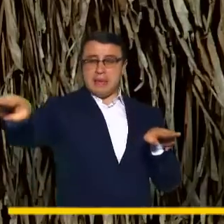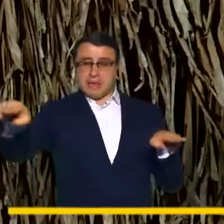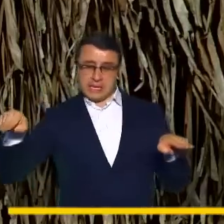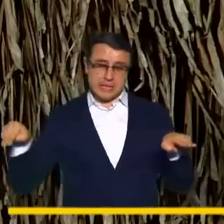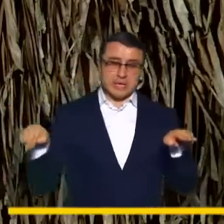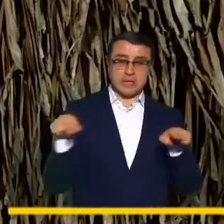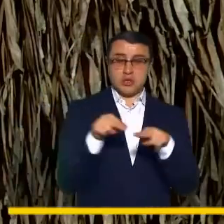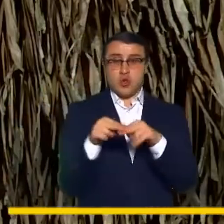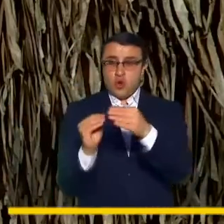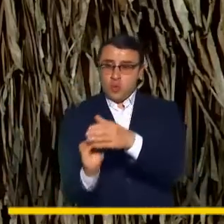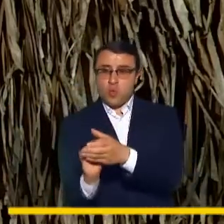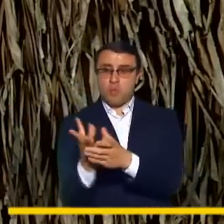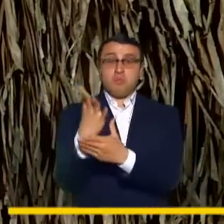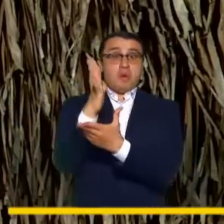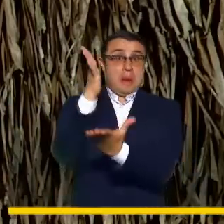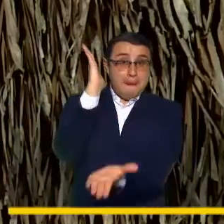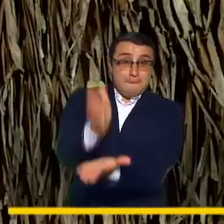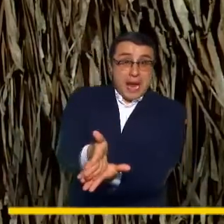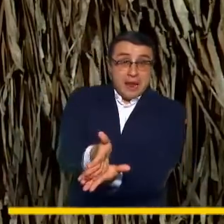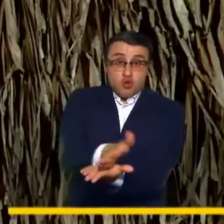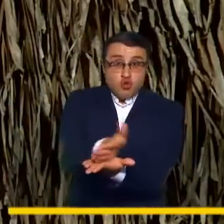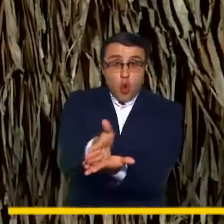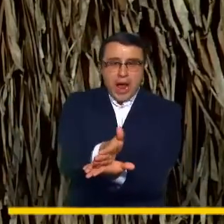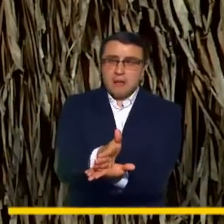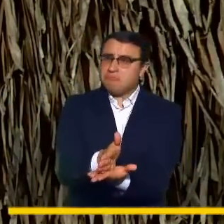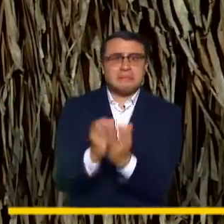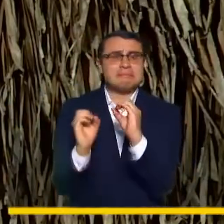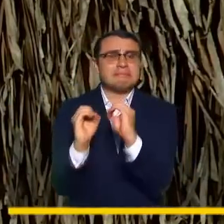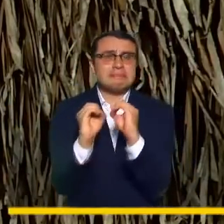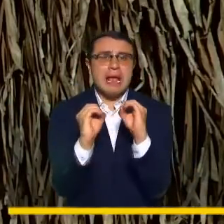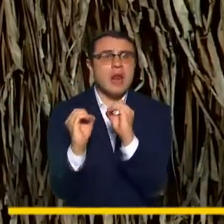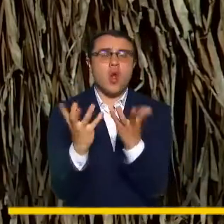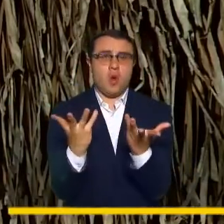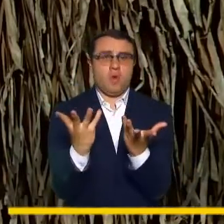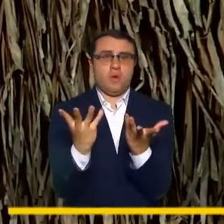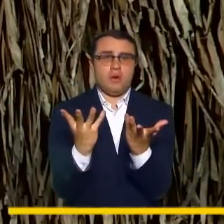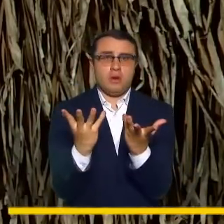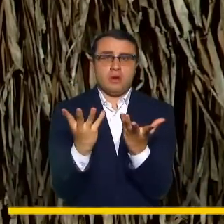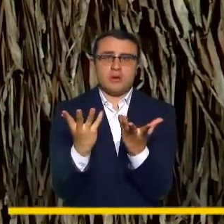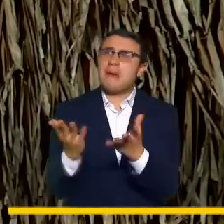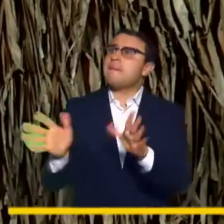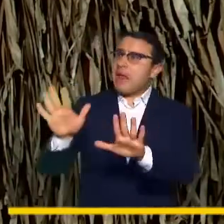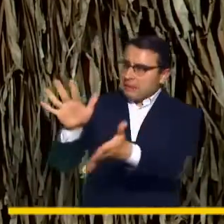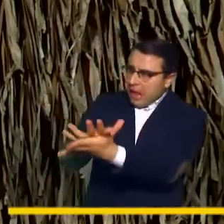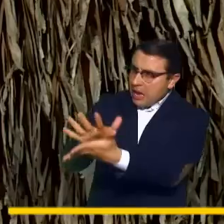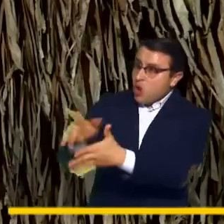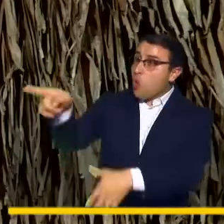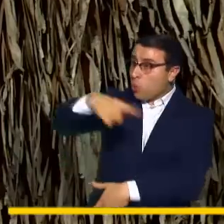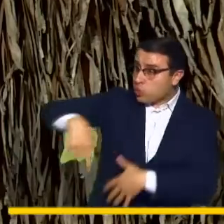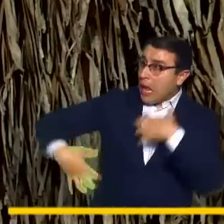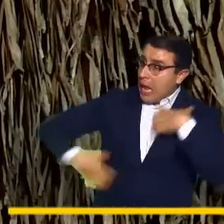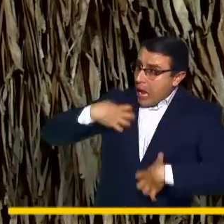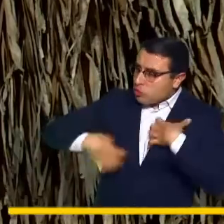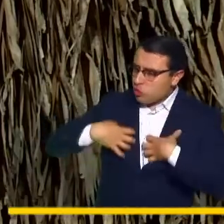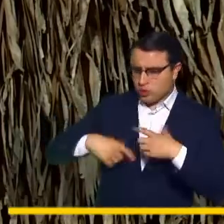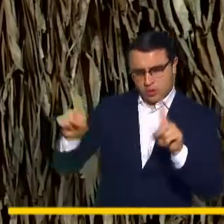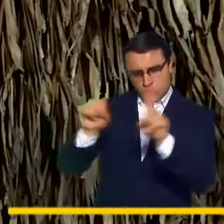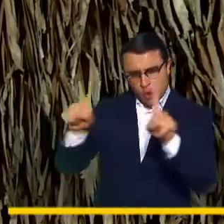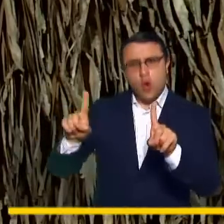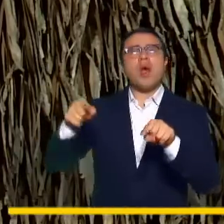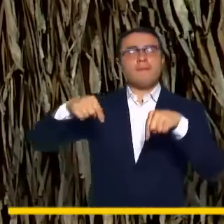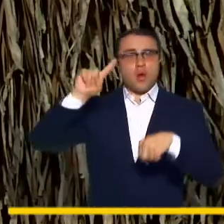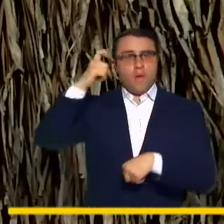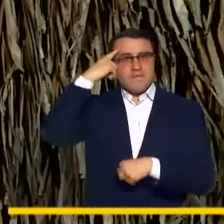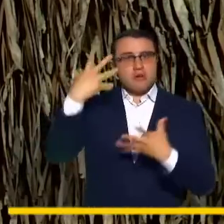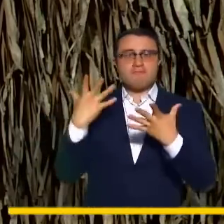una mata de yuca siquiera. No se asusten de este gobierno. Este gobierno quiere hablar, pero de tú a